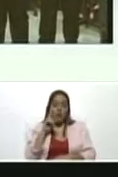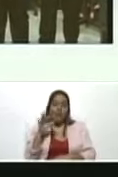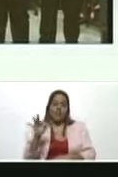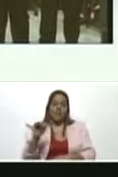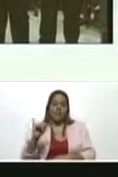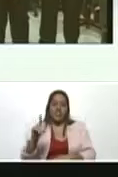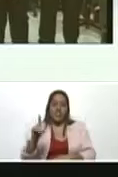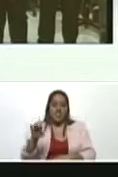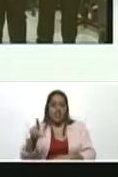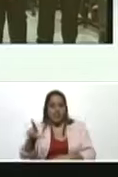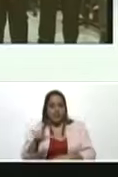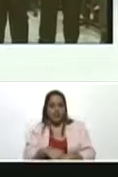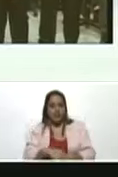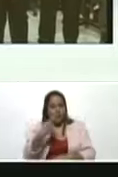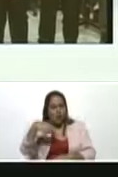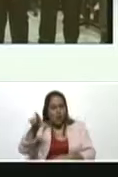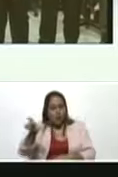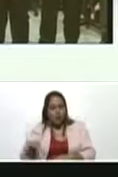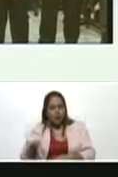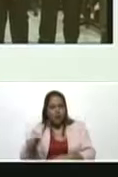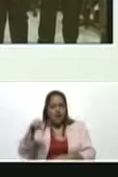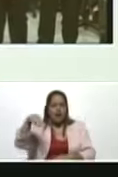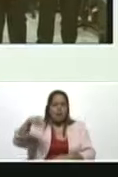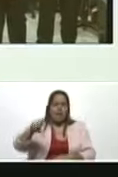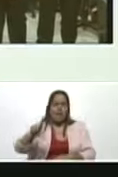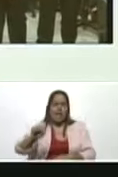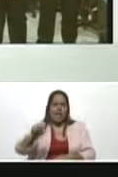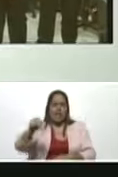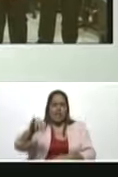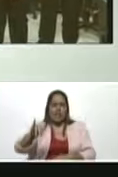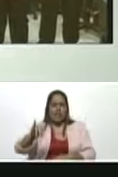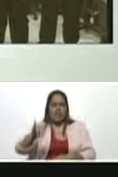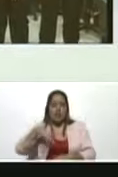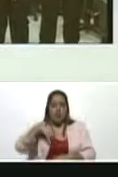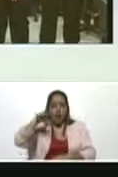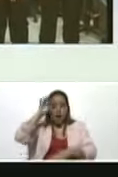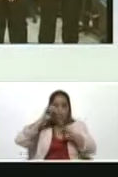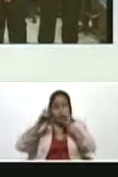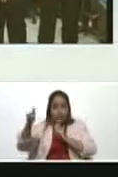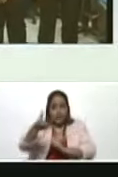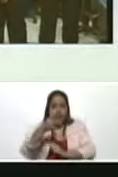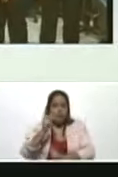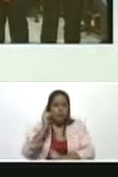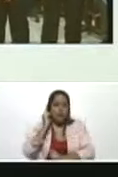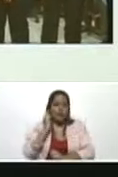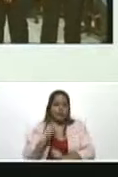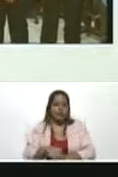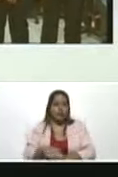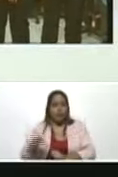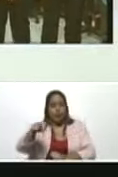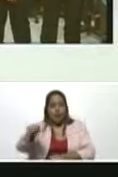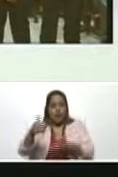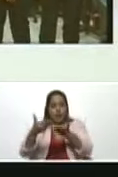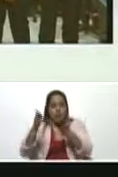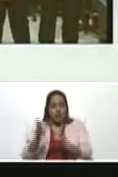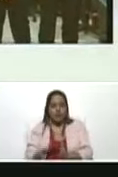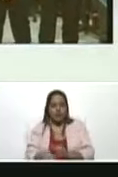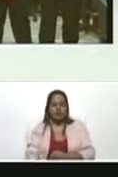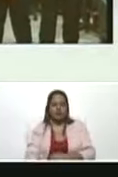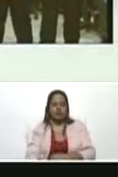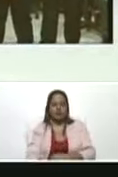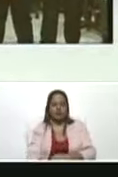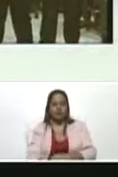Melanie Torres, presente ahí. Yo me nutro de ustedes, mujeres, de ustedes, estudiantes,